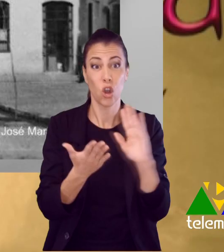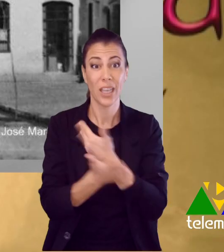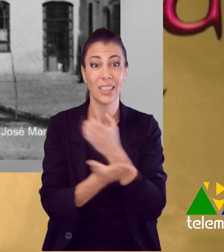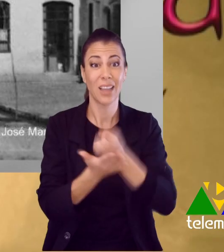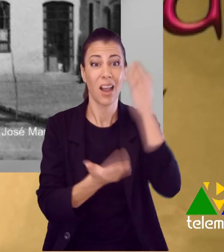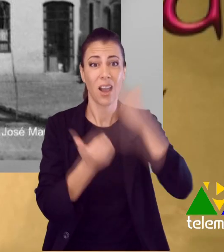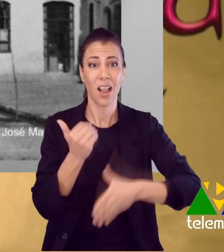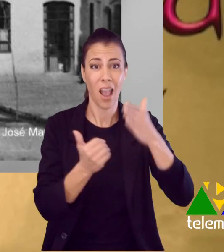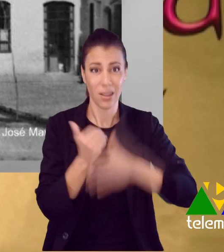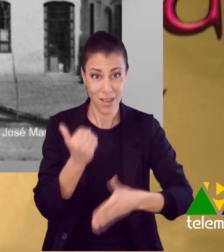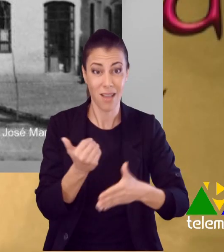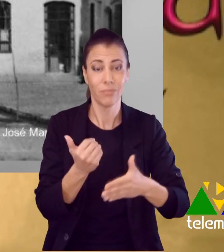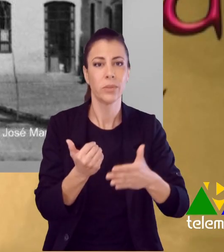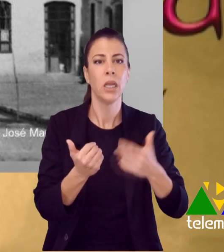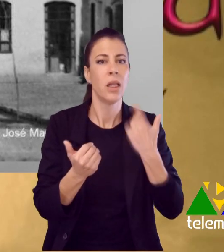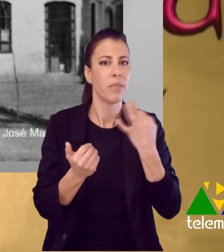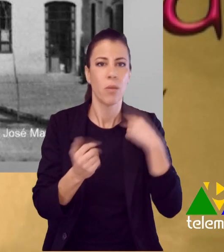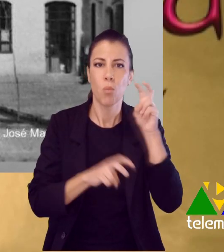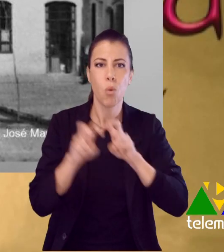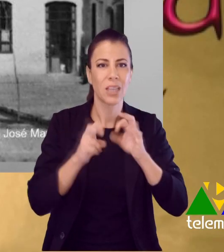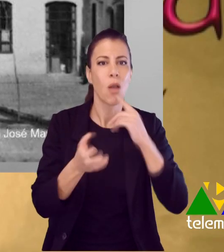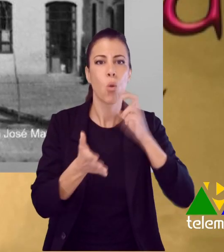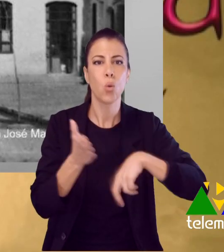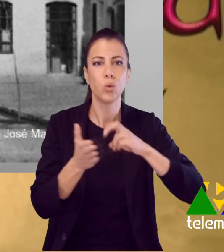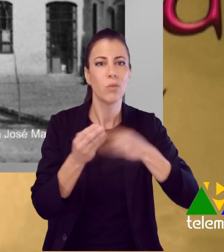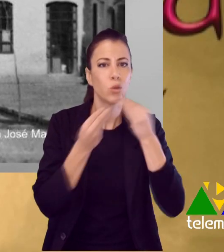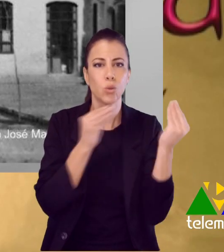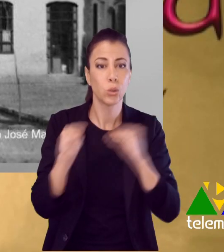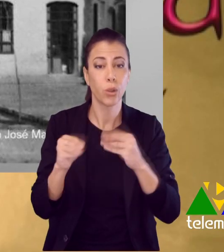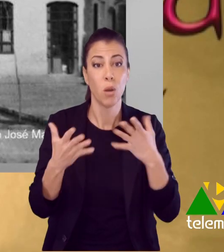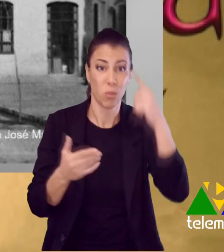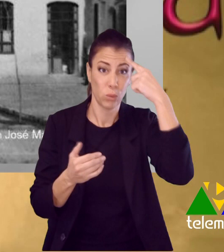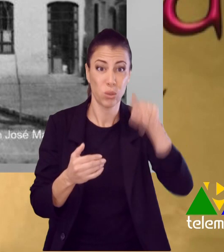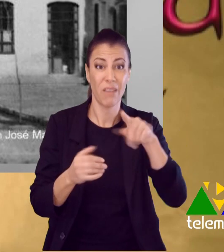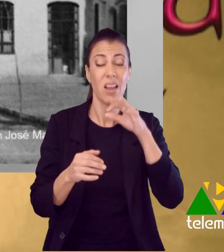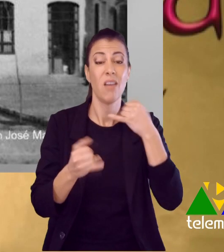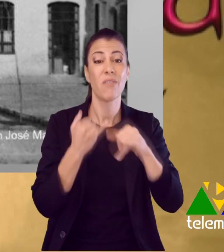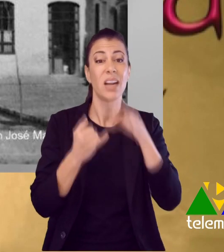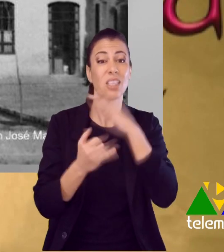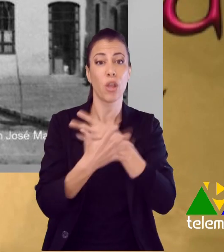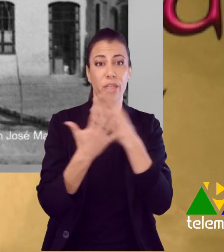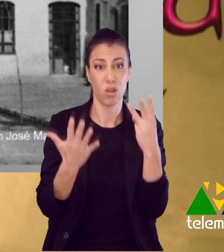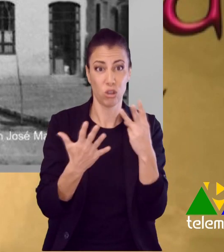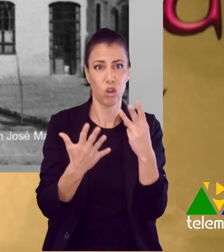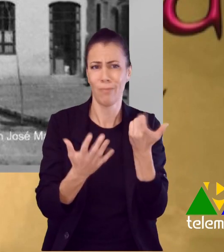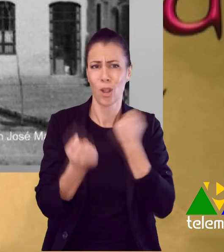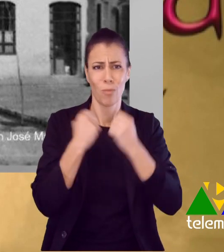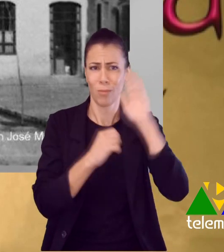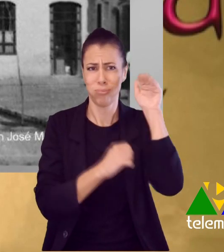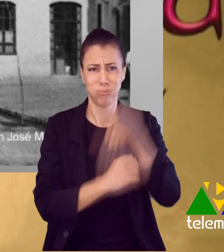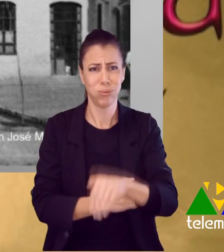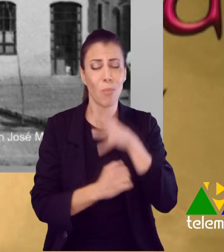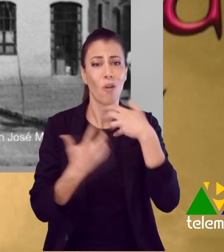un cultivo sustitutorio. Pues la Vega de Motril, la caña de azúcar dejó de rendir económicamente,